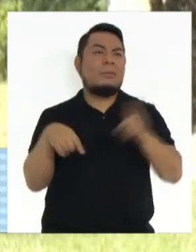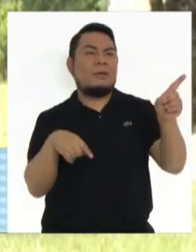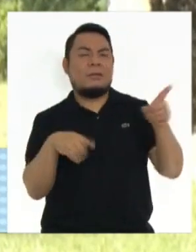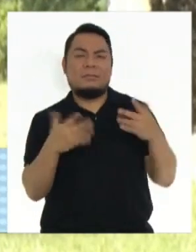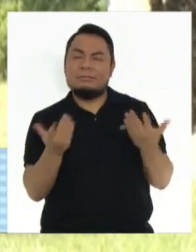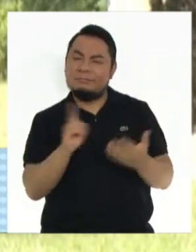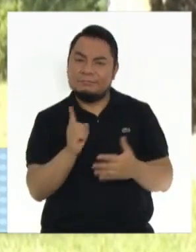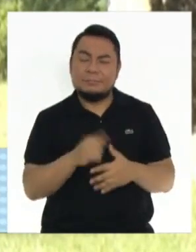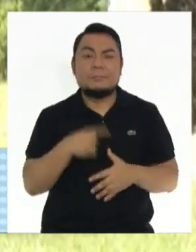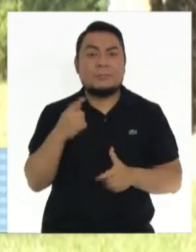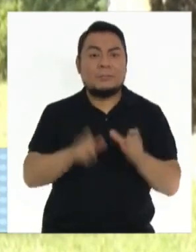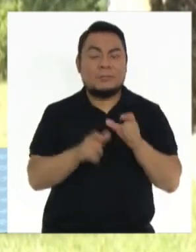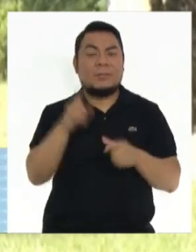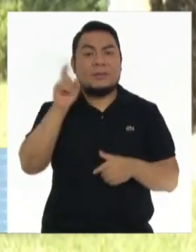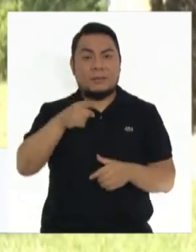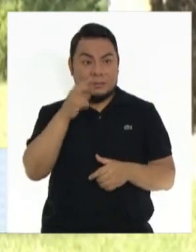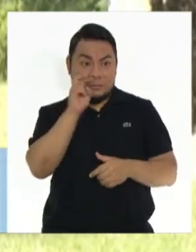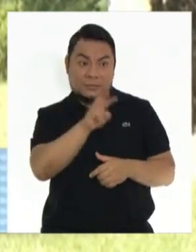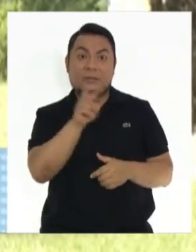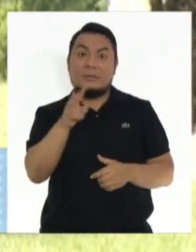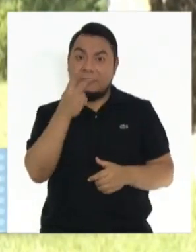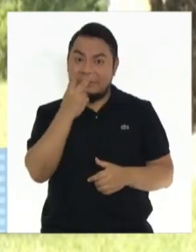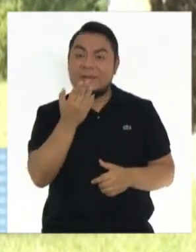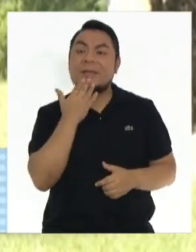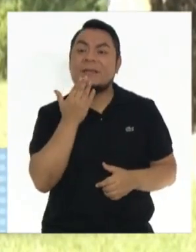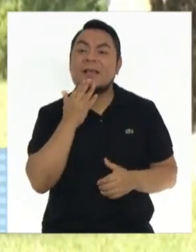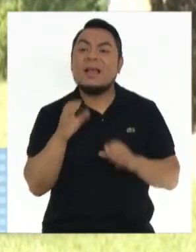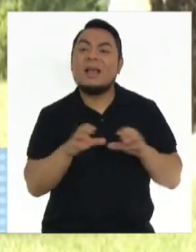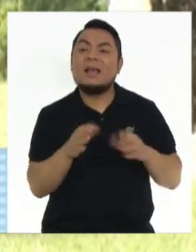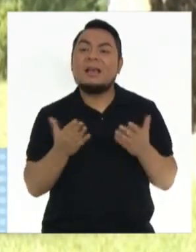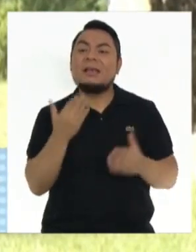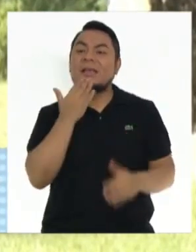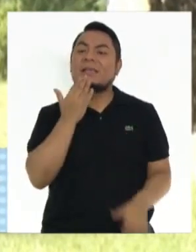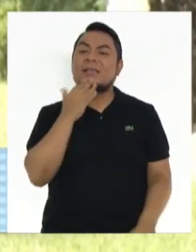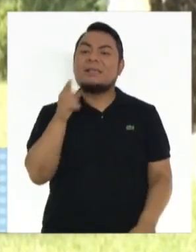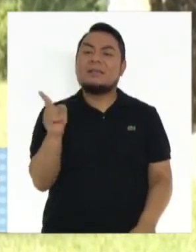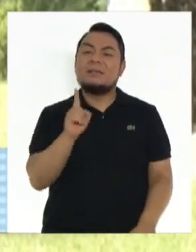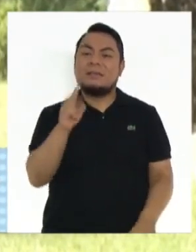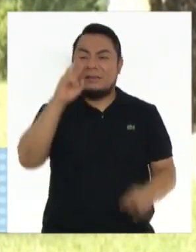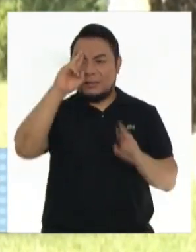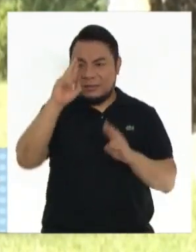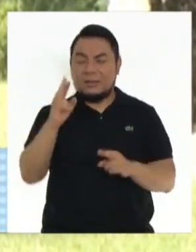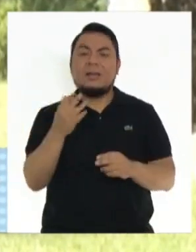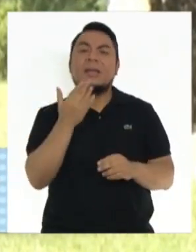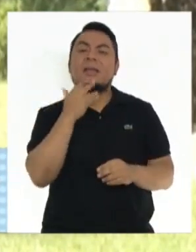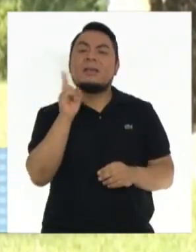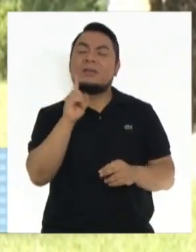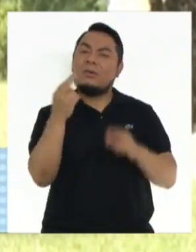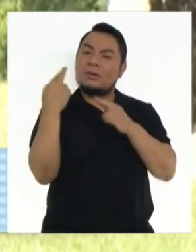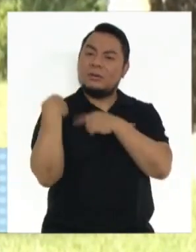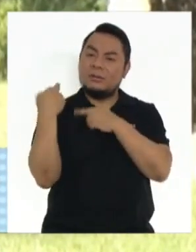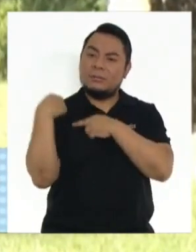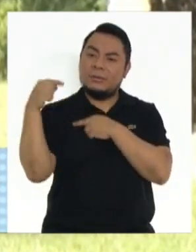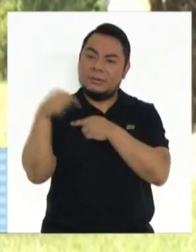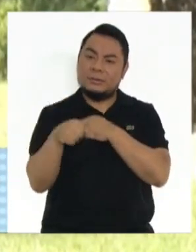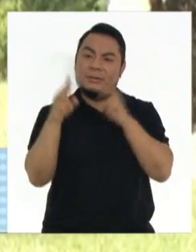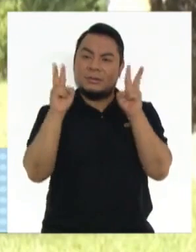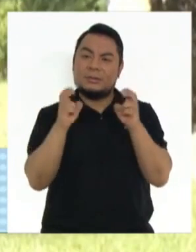tema que también la ciudadanía tiene que ver. ¿Quién ha sido o quién no ha sido responsable respecto de